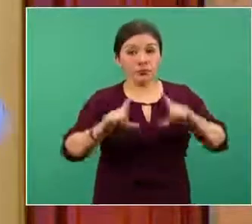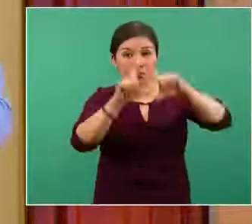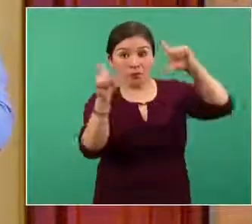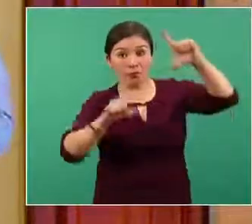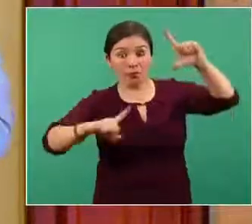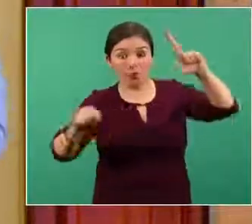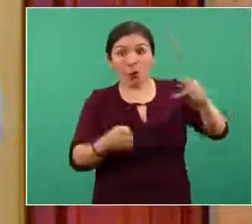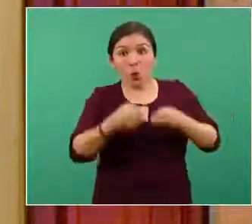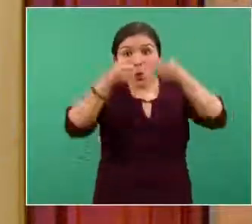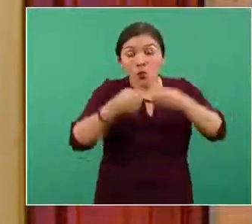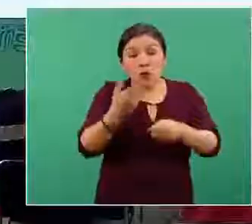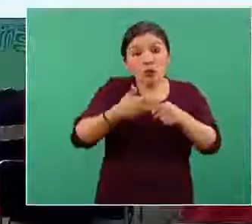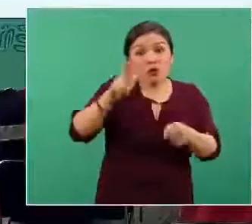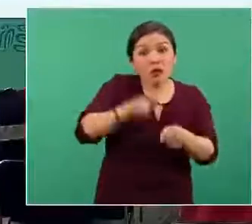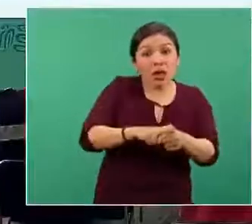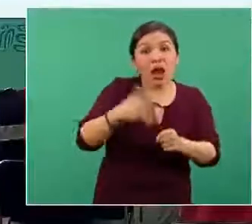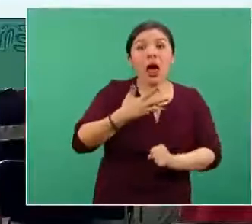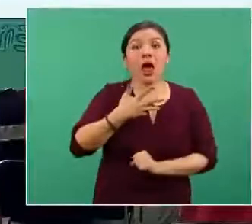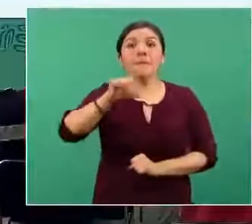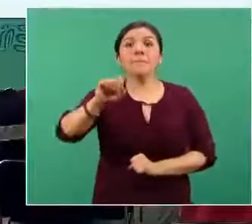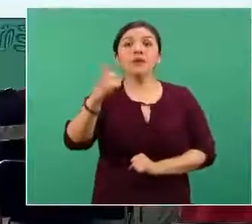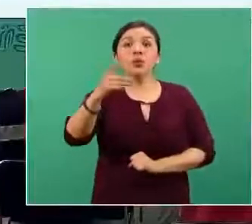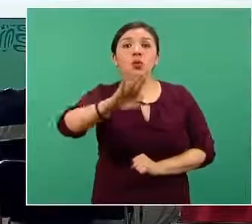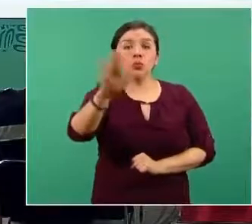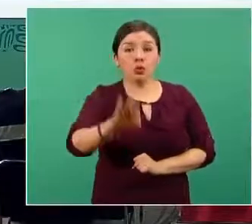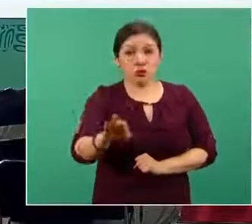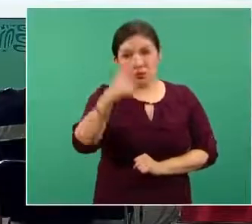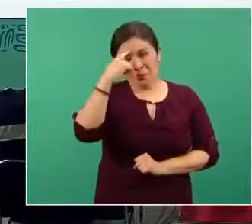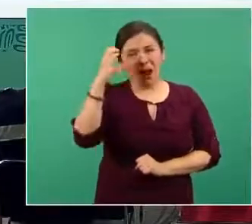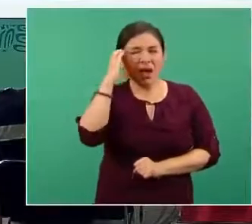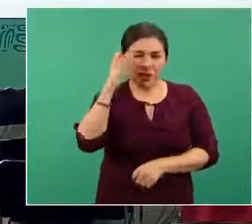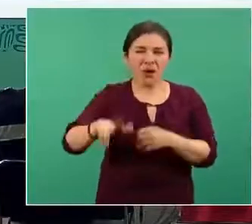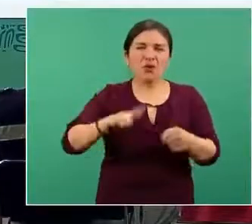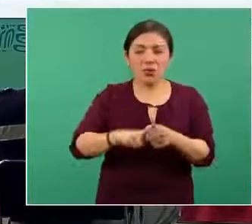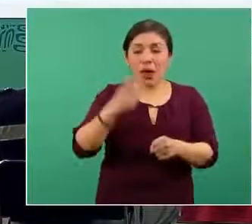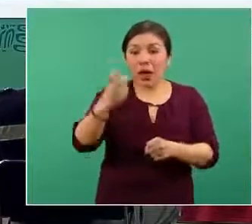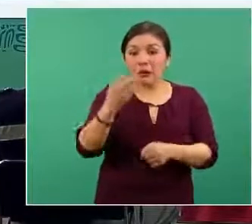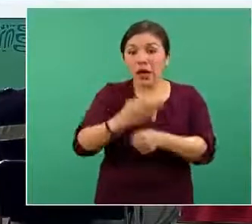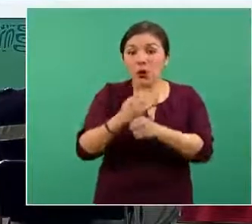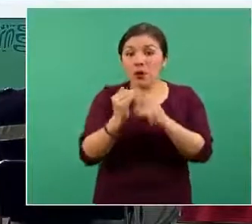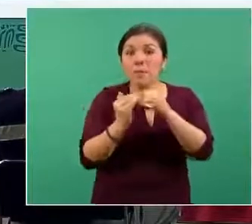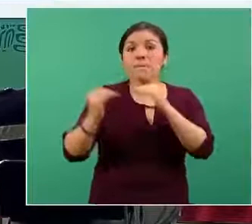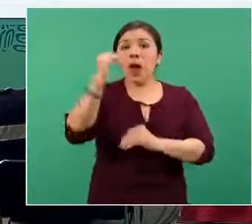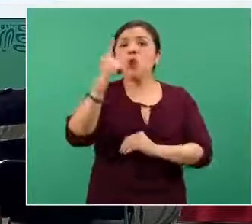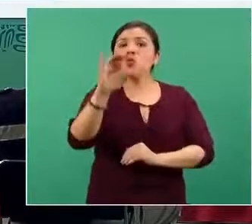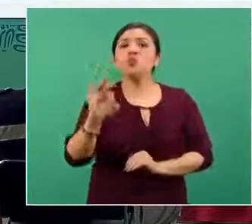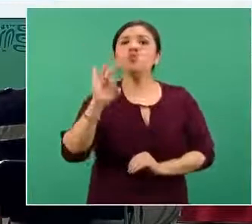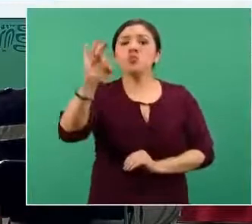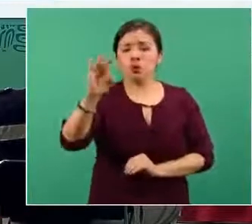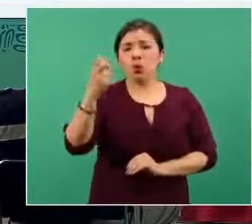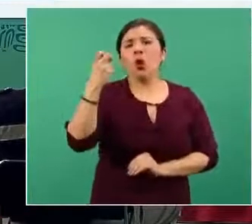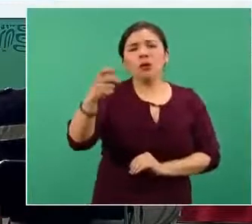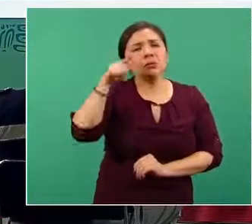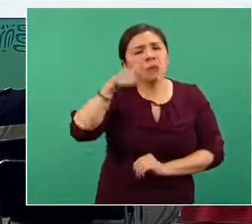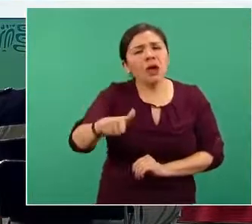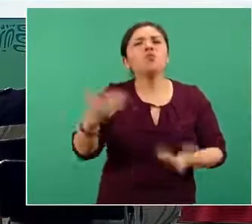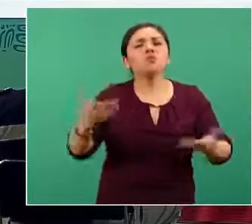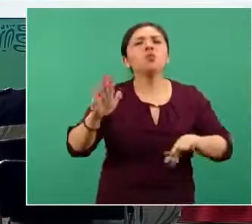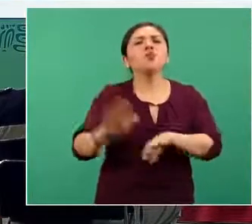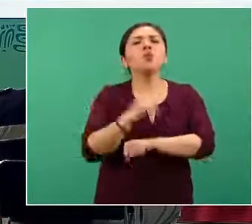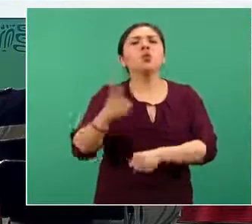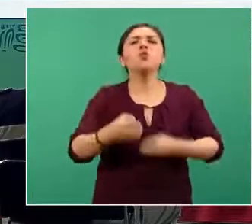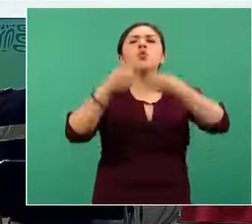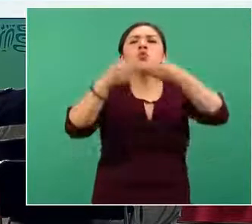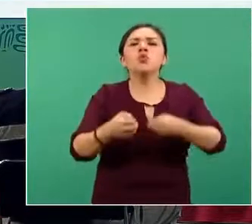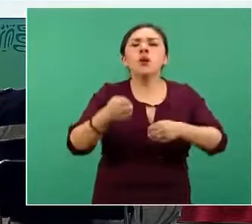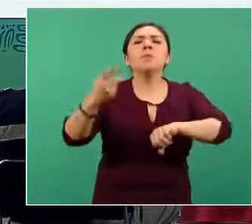generales, 21%, y para este tipo de camas tenemos el incremento de un punto porcentual, el cual obviamente se da por la ocupación